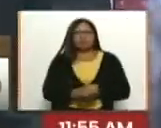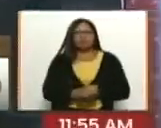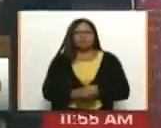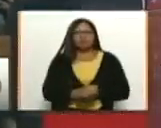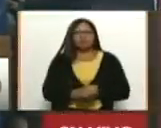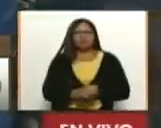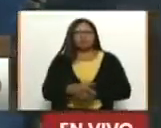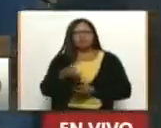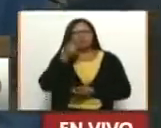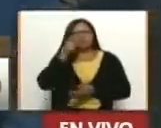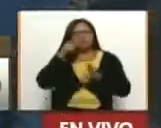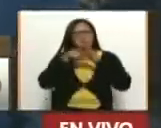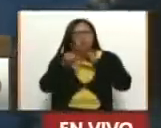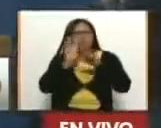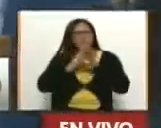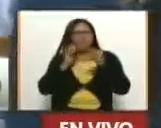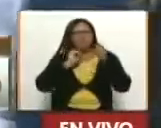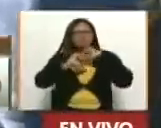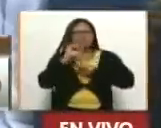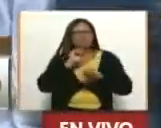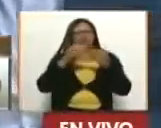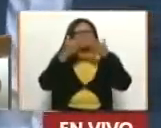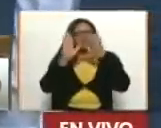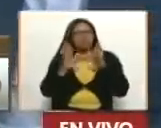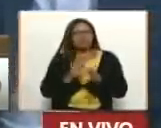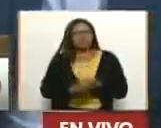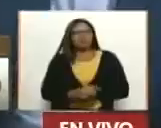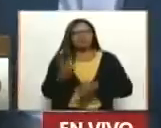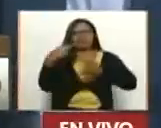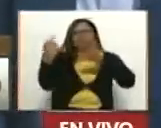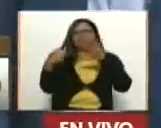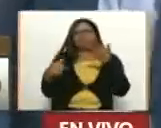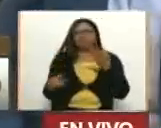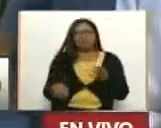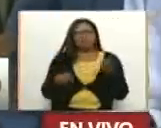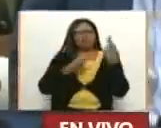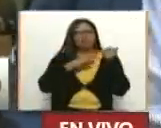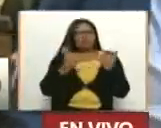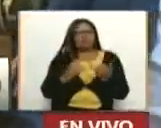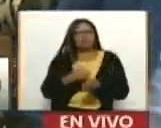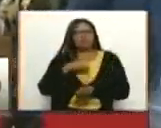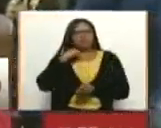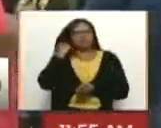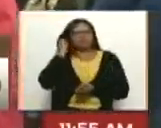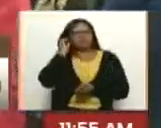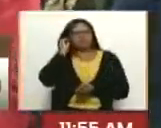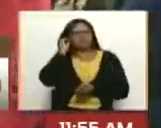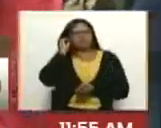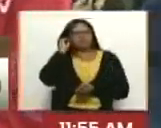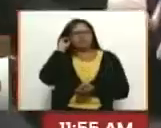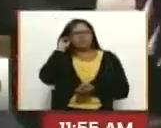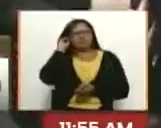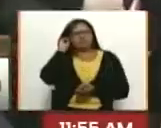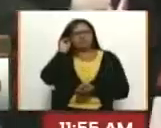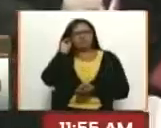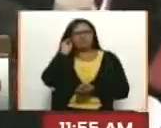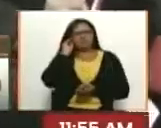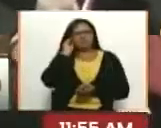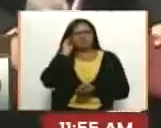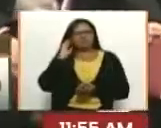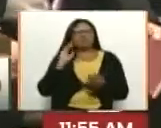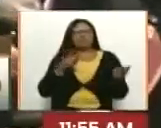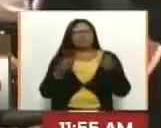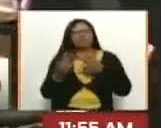Auditorías Internas, Defensores Públicos, entre otras y entre otros presentes, los diputados de la Comisión de Política Interior. Pero también